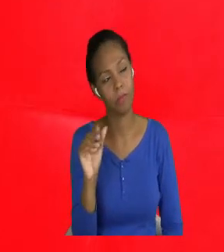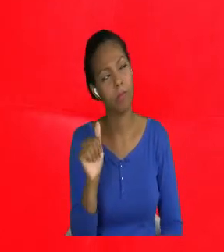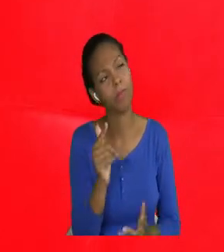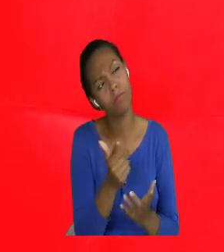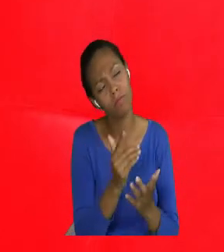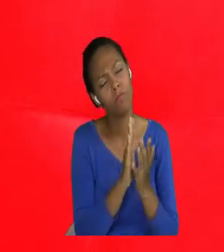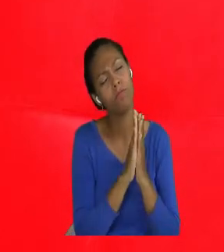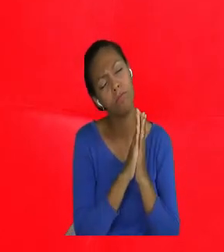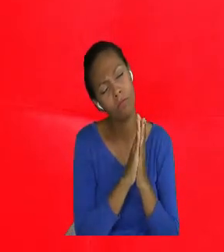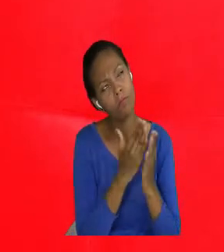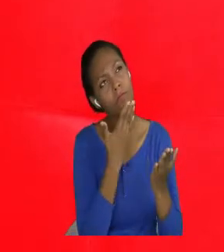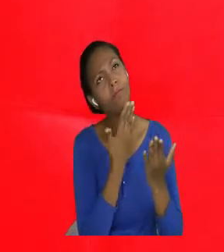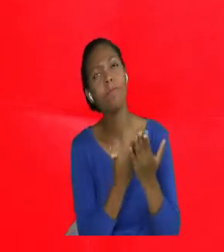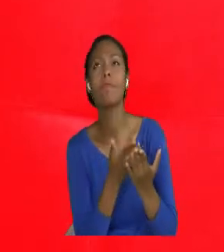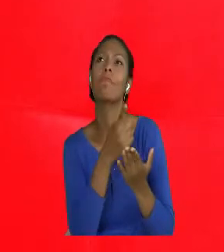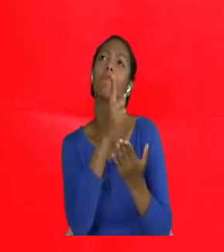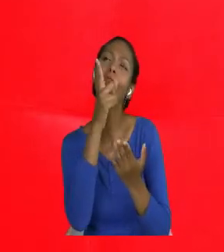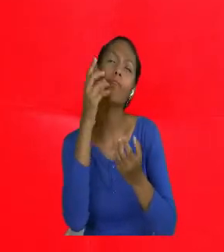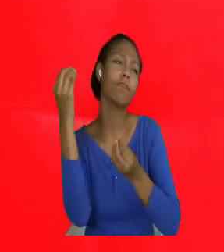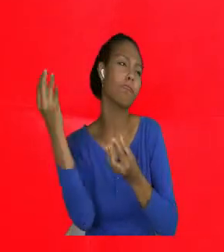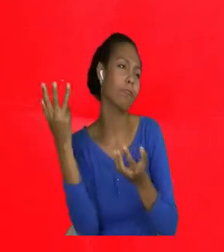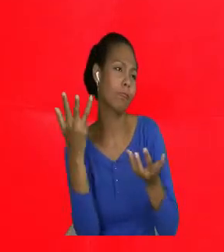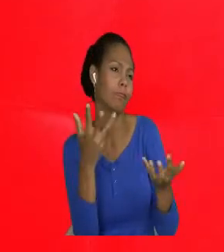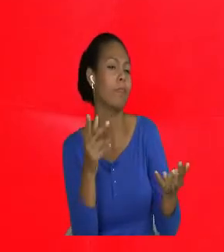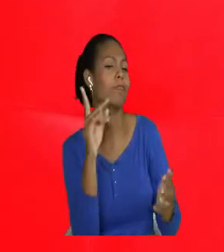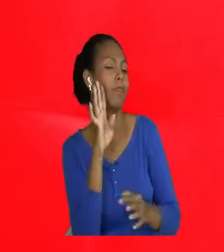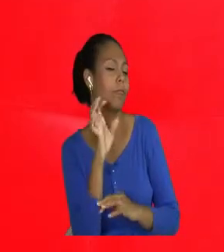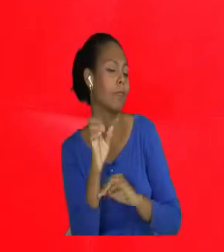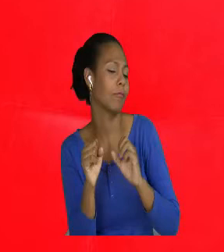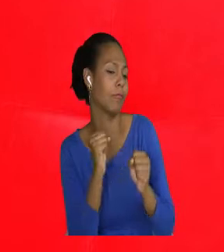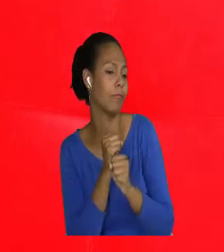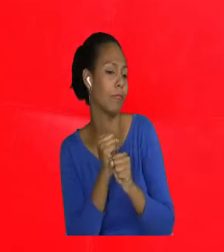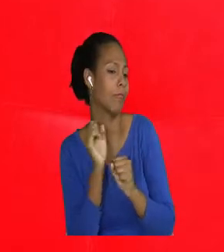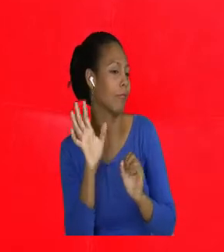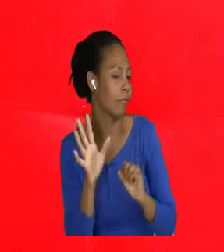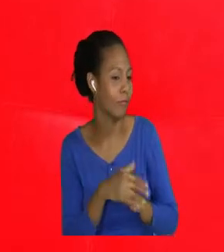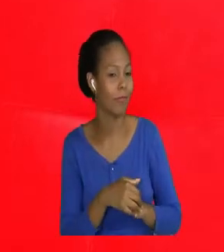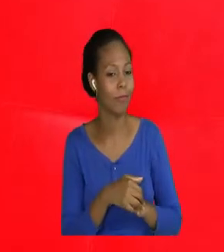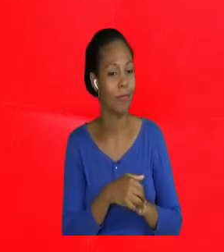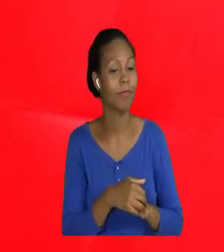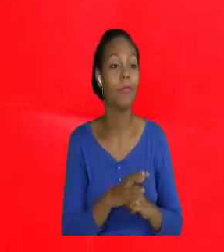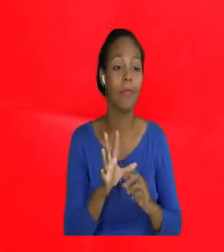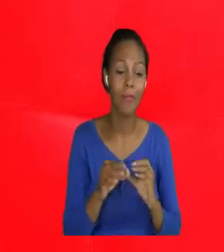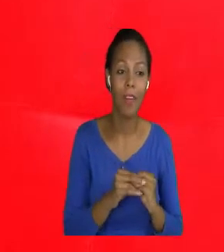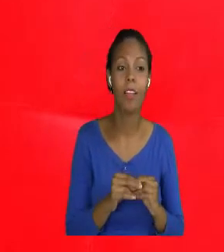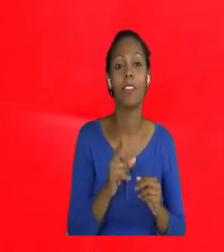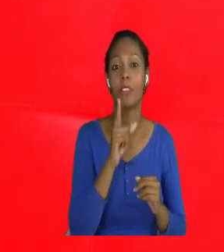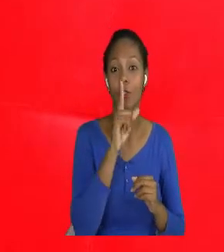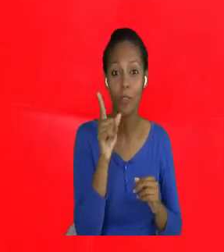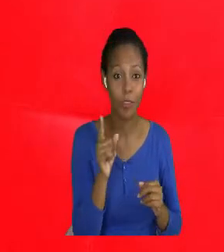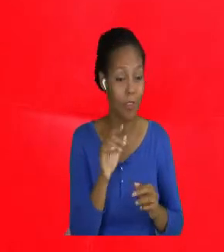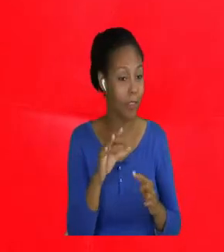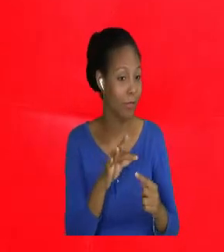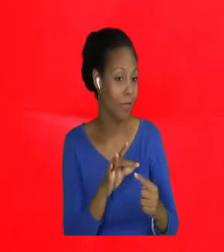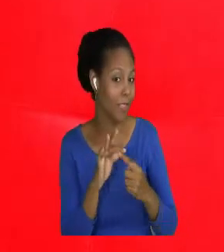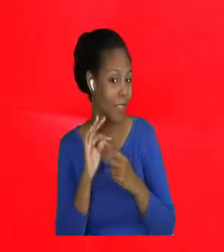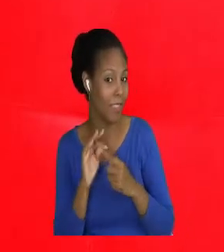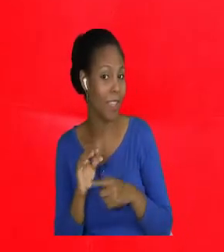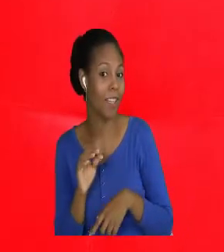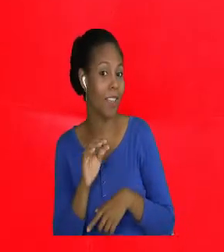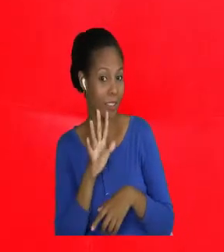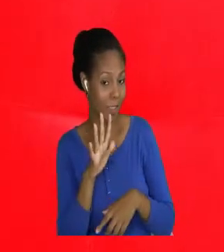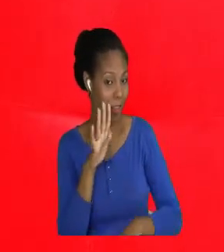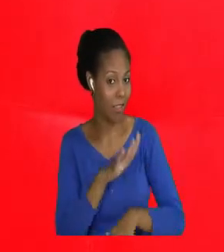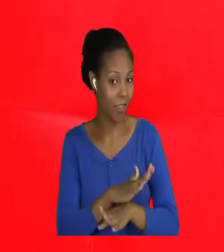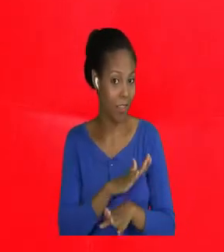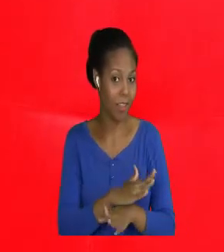95 años de vida municipal. Y a las 4 de la tarde, la cita que nadie puede faltar, nuestra tradición, en la